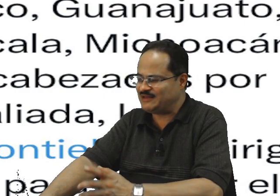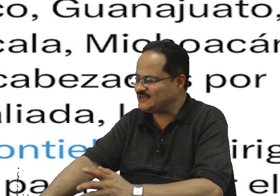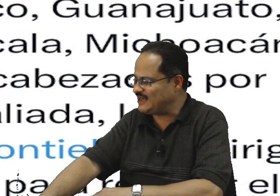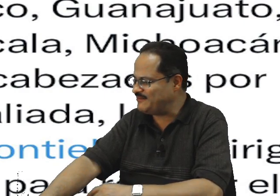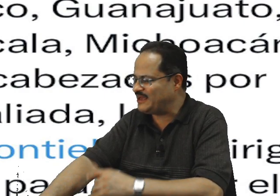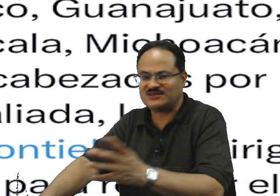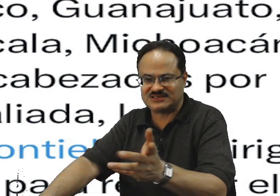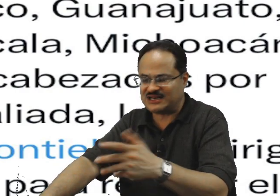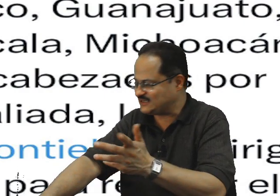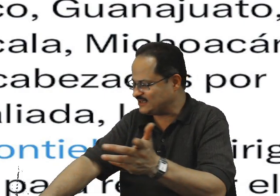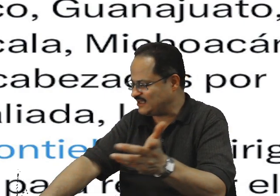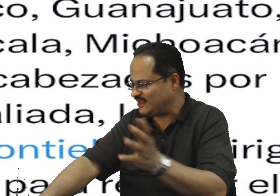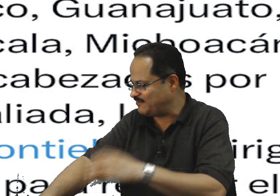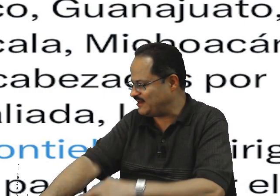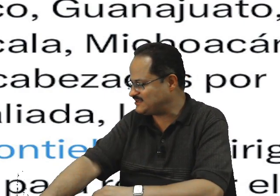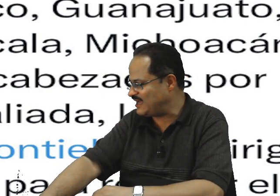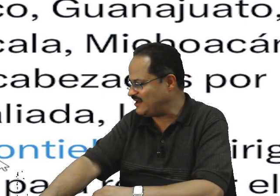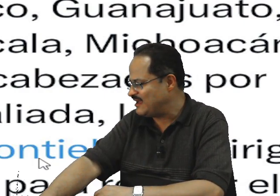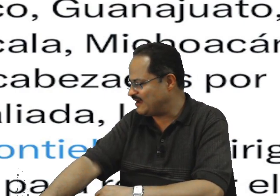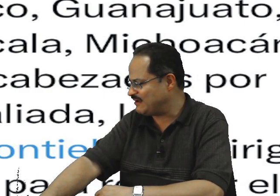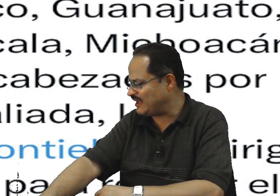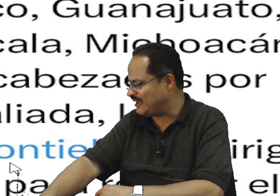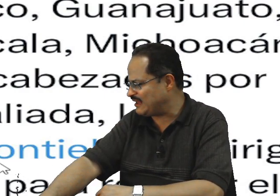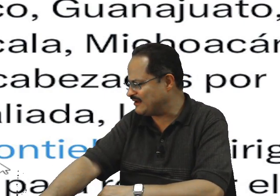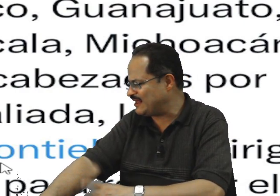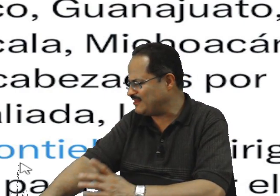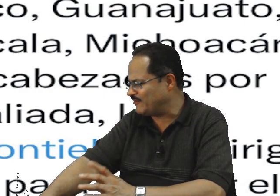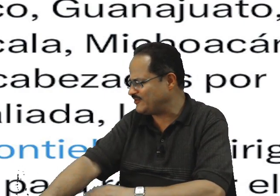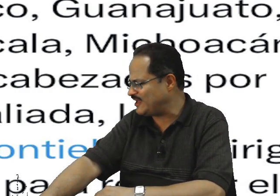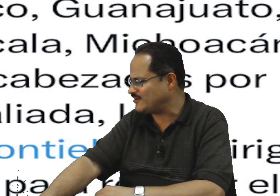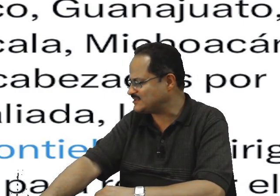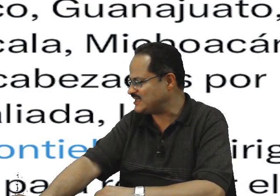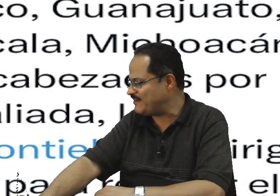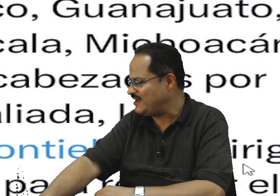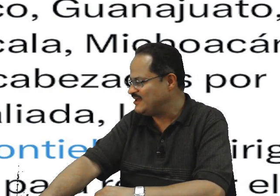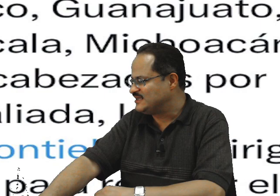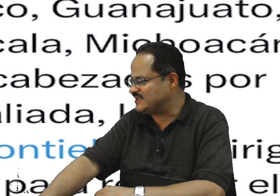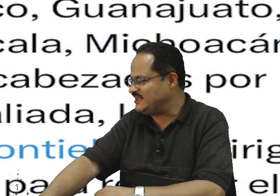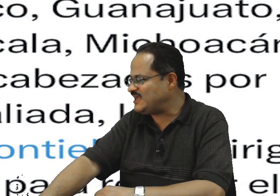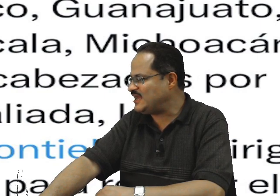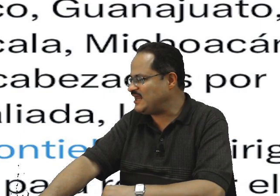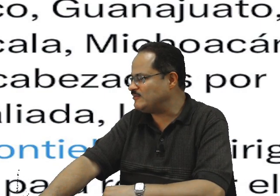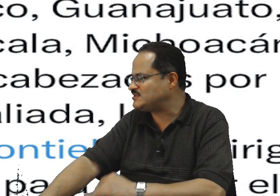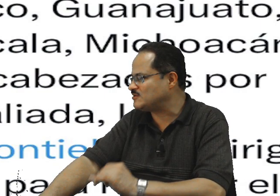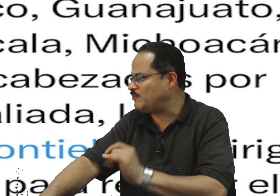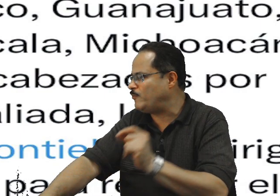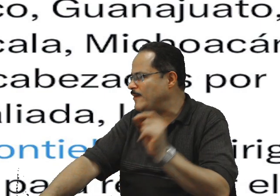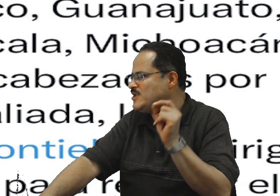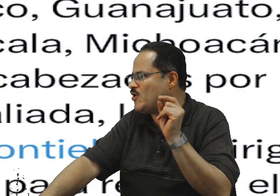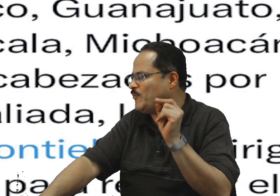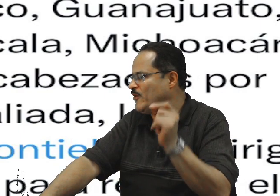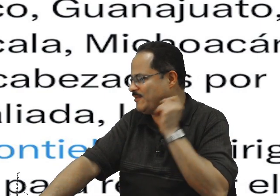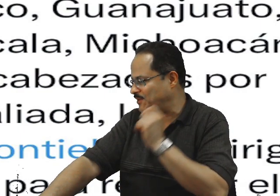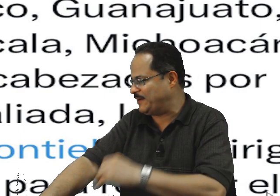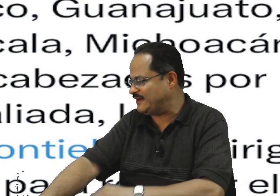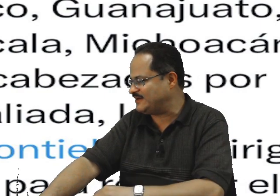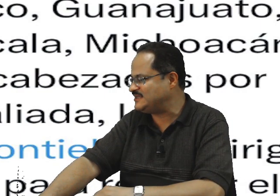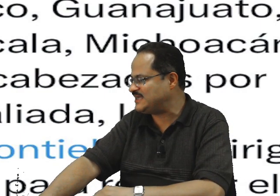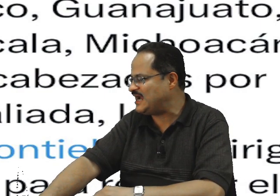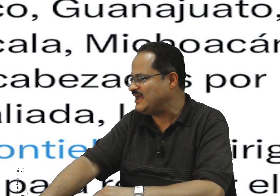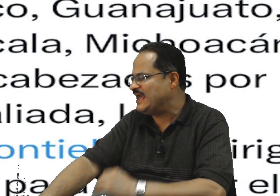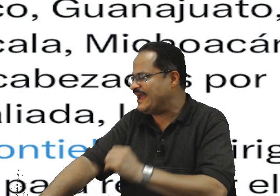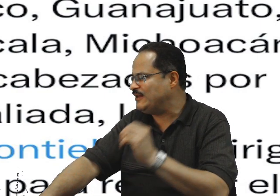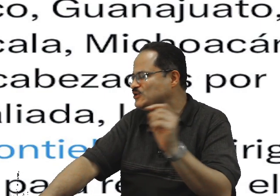viene a estar MX O sea la secretaria del bienestar ad adana Montiel creo que se llama se dirigen a nuestro bello pueblo para